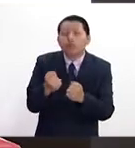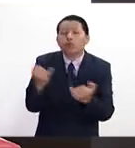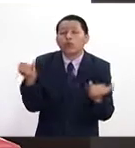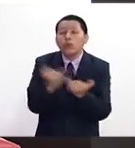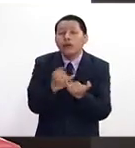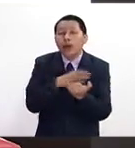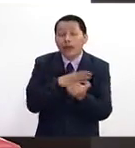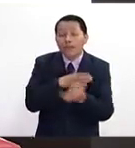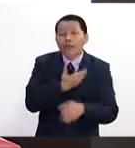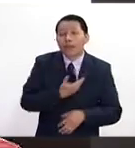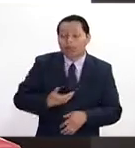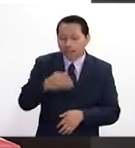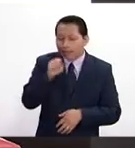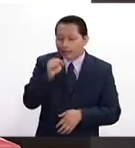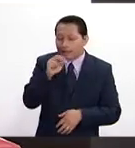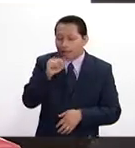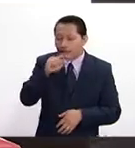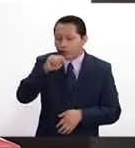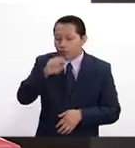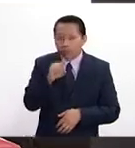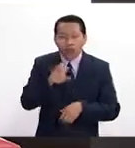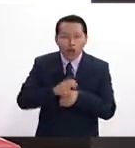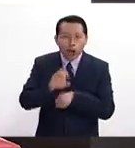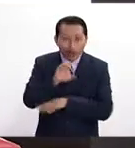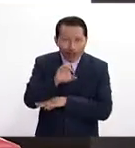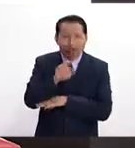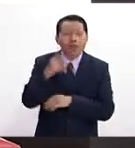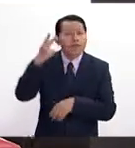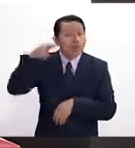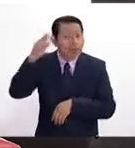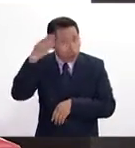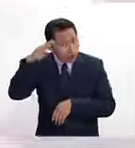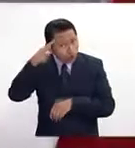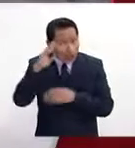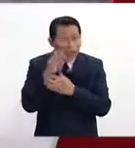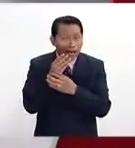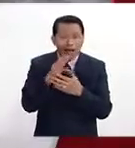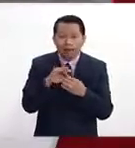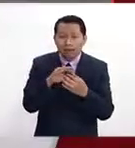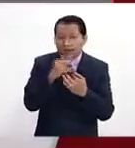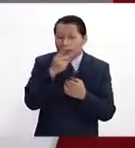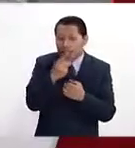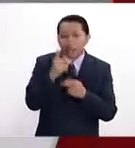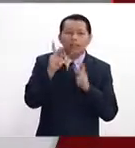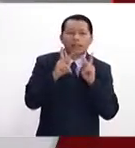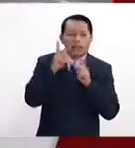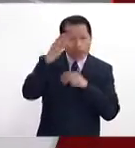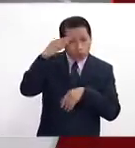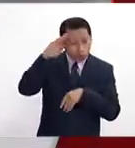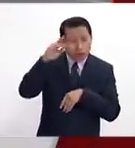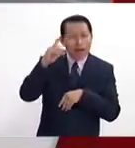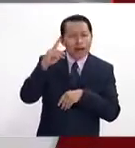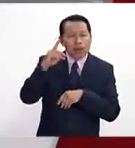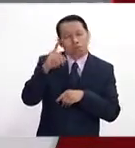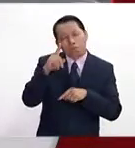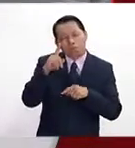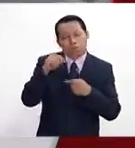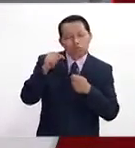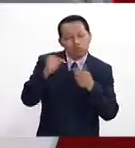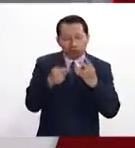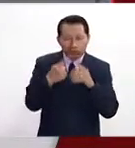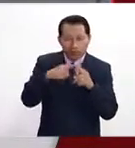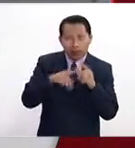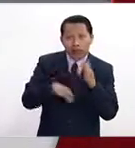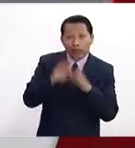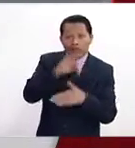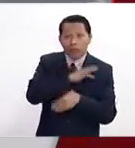el presidente Santos de Colombia, recientemente en su viaje a Cuba, se habló mucho de que él estaba visitando Cuba en parte para tratar de cambiar la